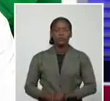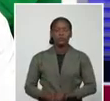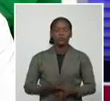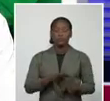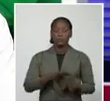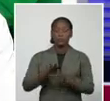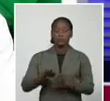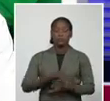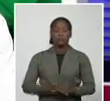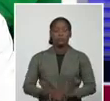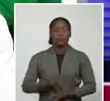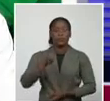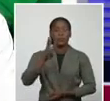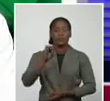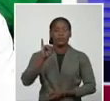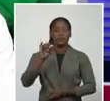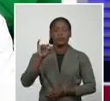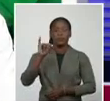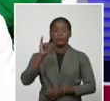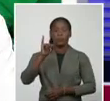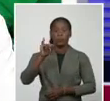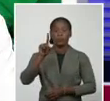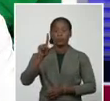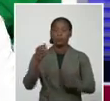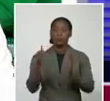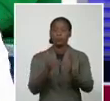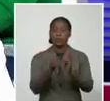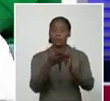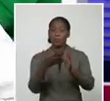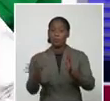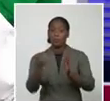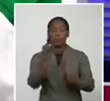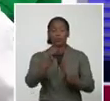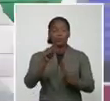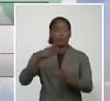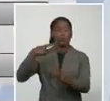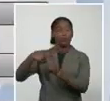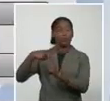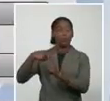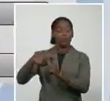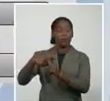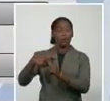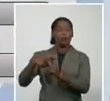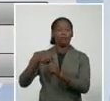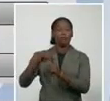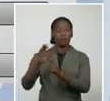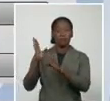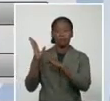361.795 casos confirmados, que hace que la cifra ascienda a